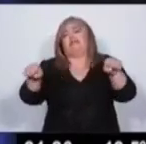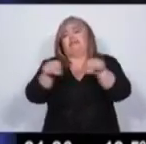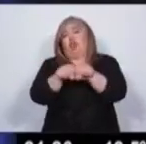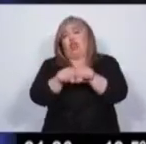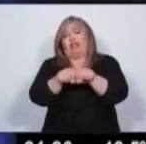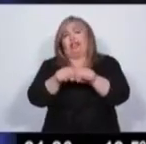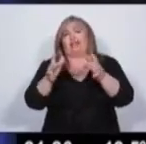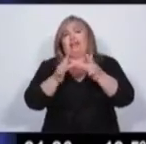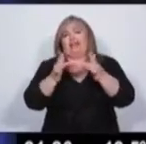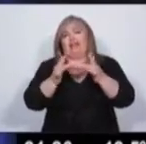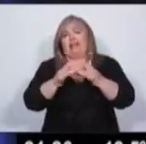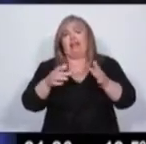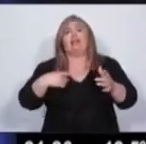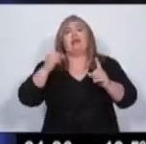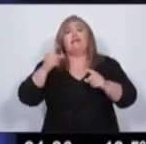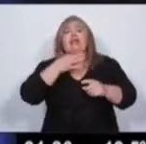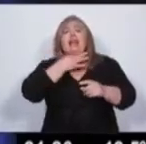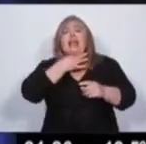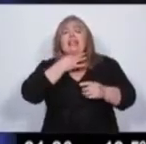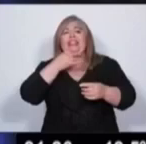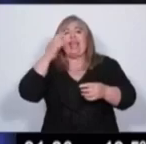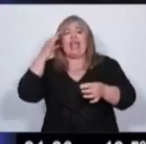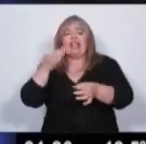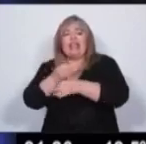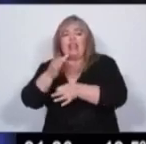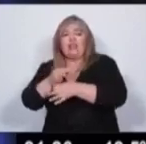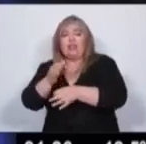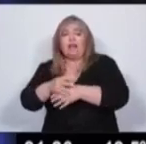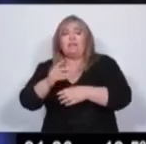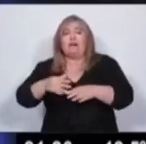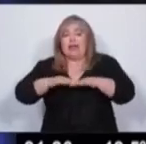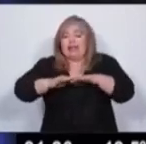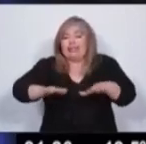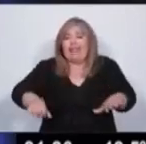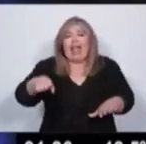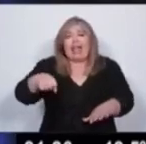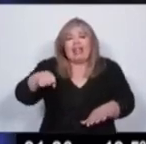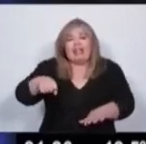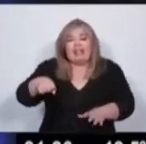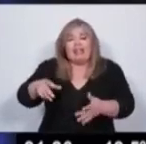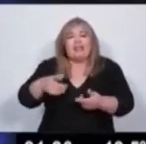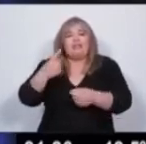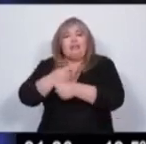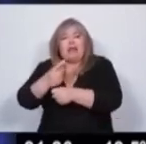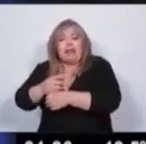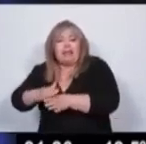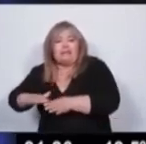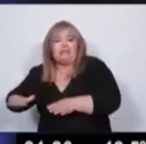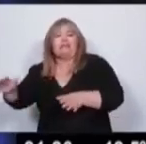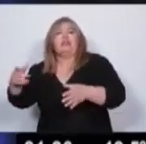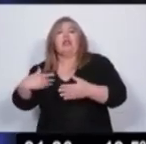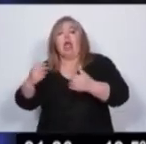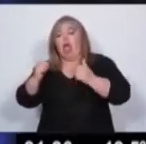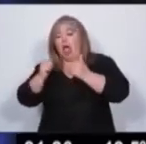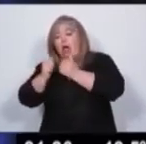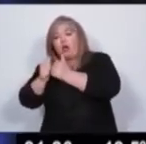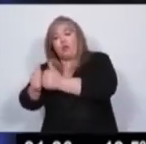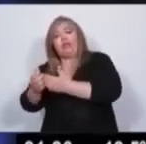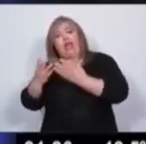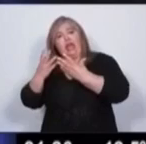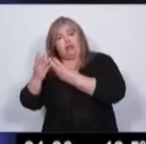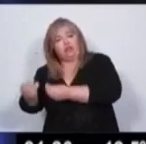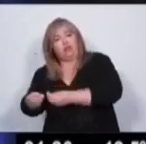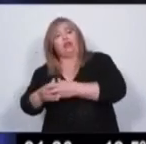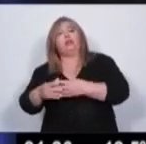y remodelación escolar para garantizar espacios seguros y ampliación del nivel inicial la jornada completa y los refuerzos de trayectoria formación